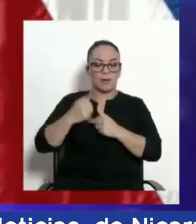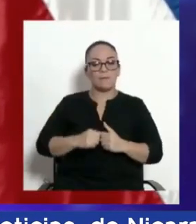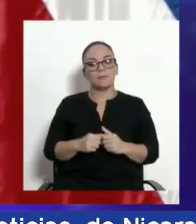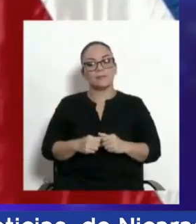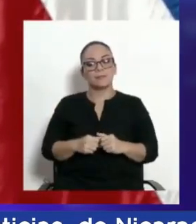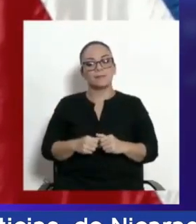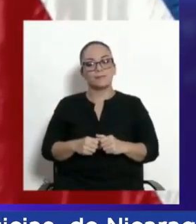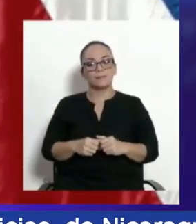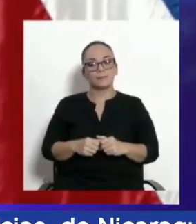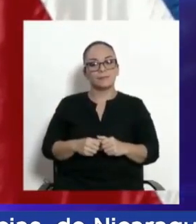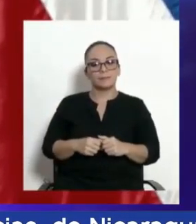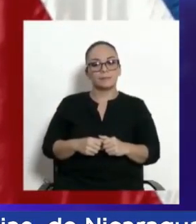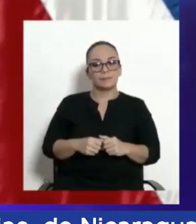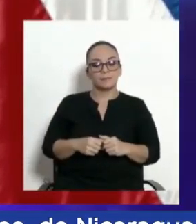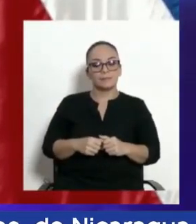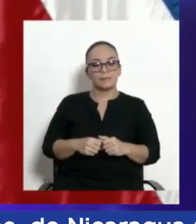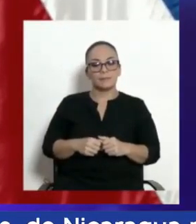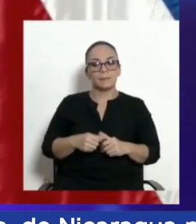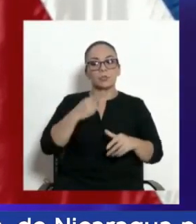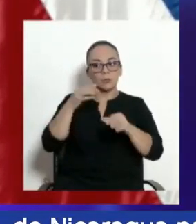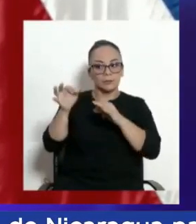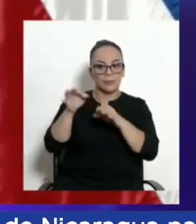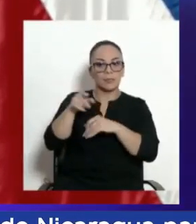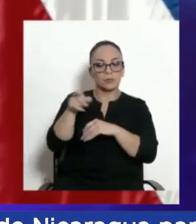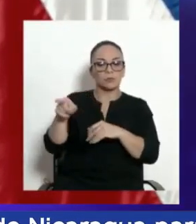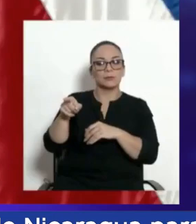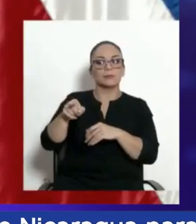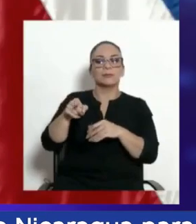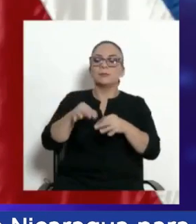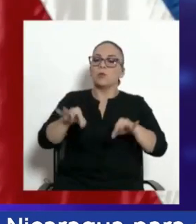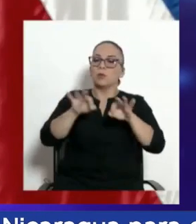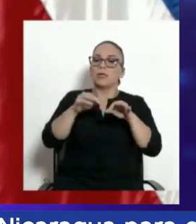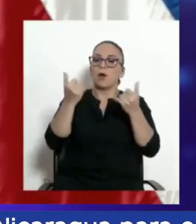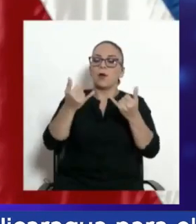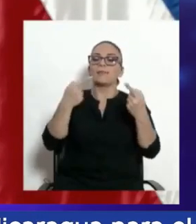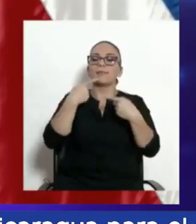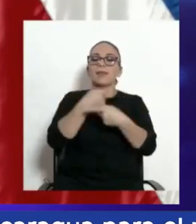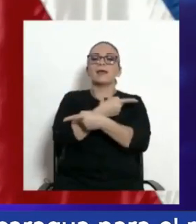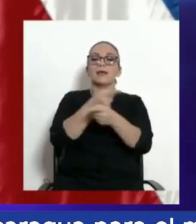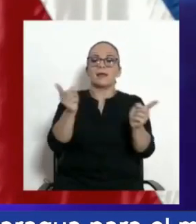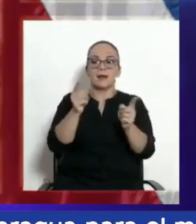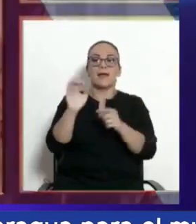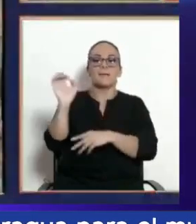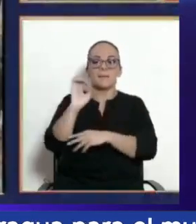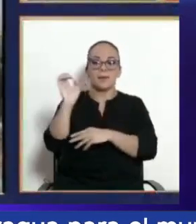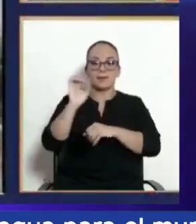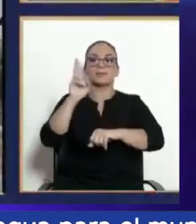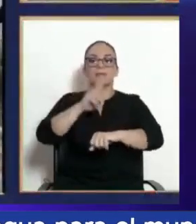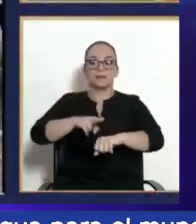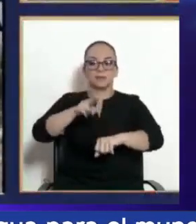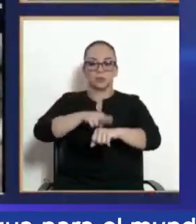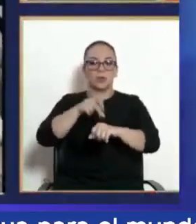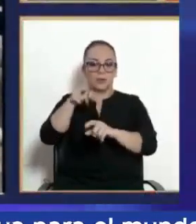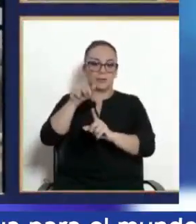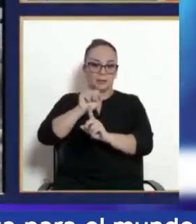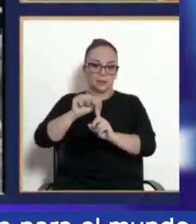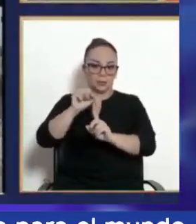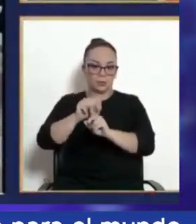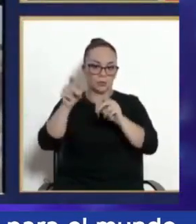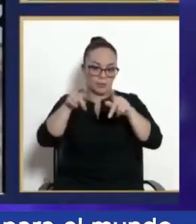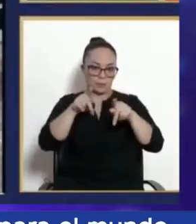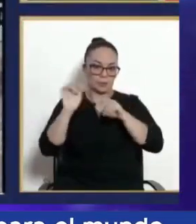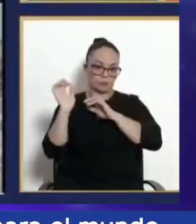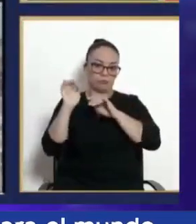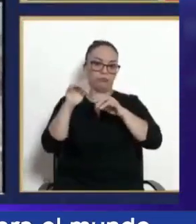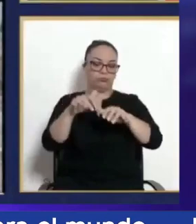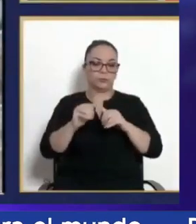el puesto fronterizo de la comunidad de Paso Canoas, por el Darién, la inhóspita jungla que conecta a Colombia con Panamá.